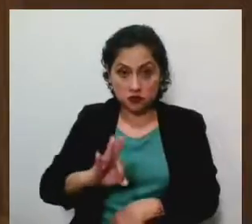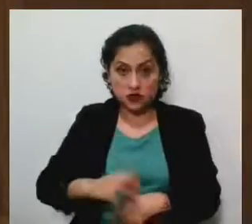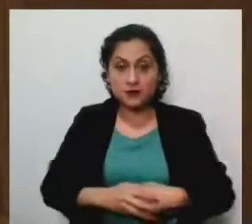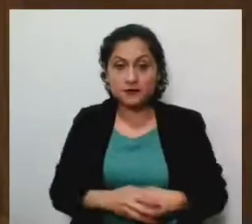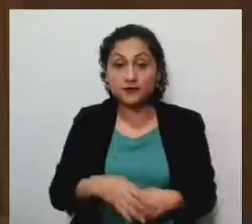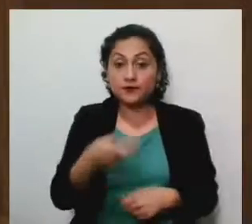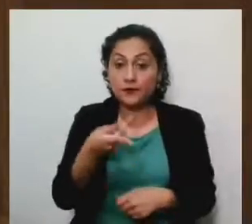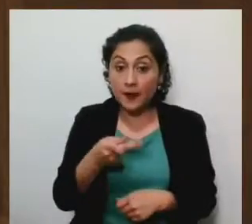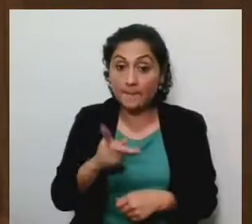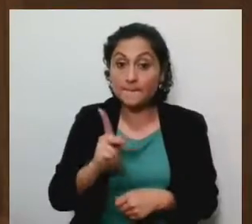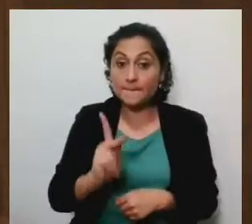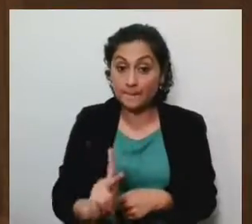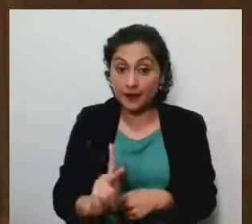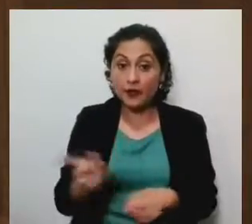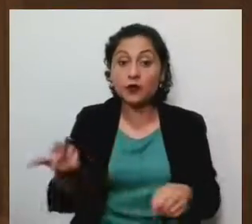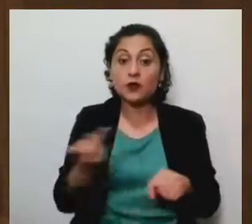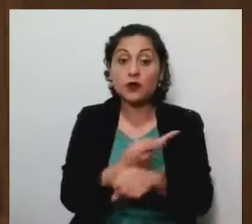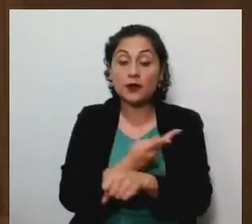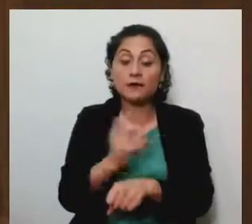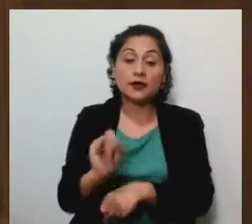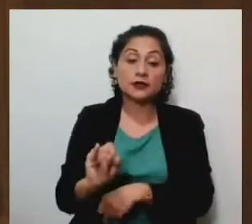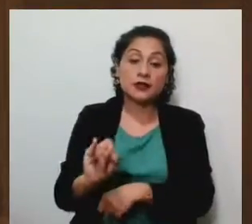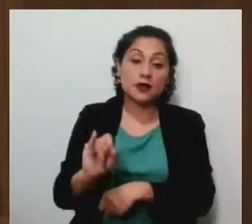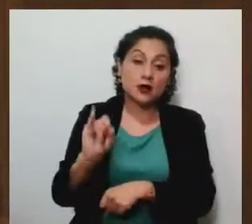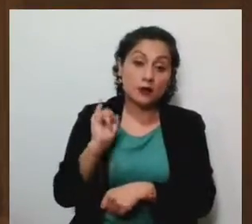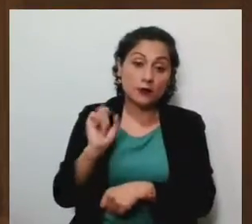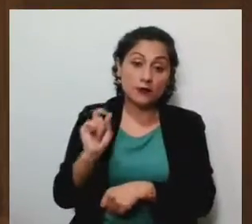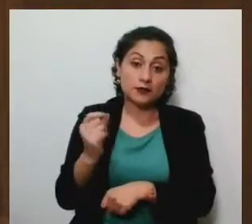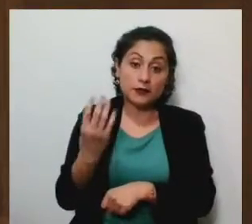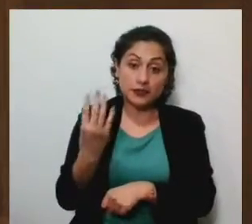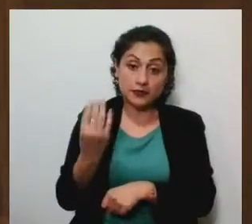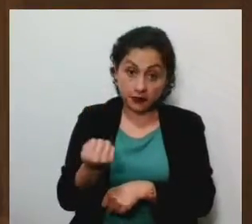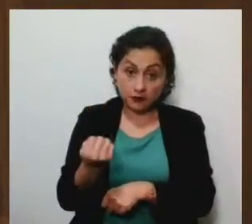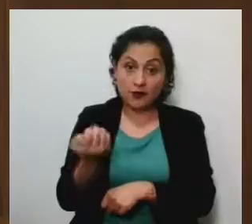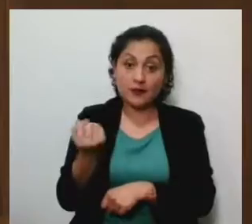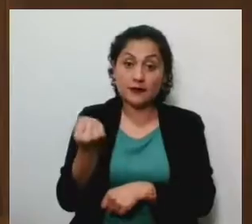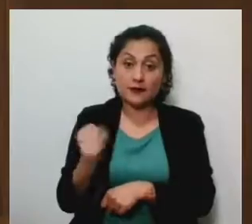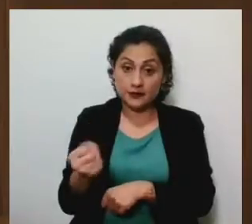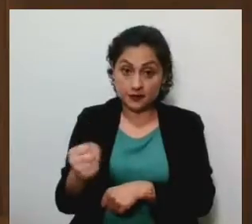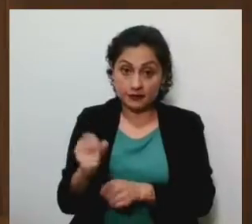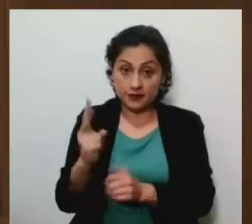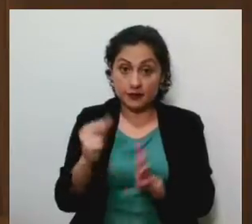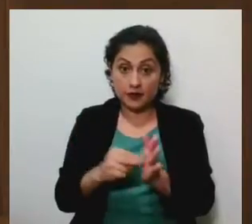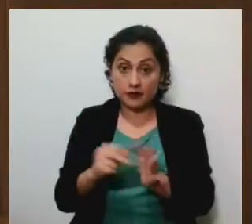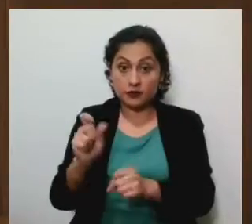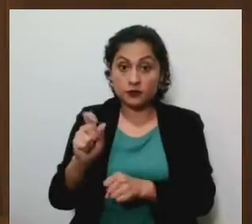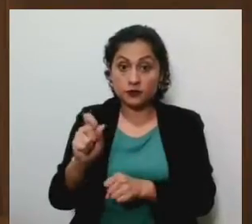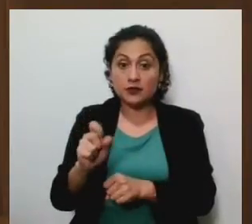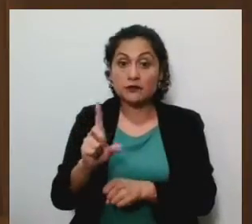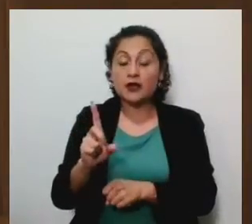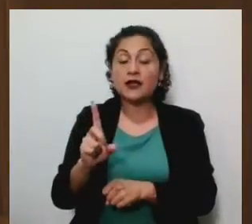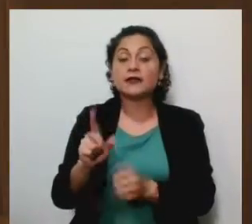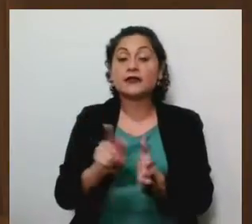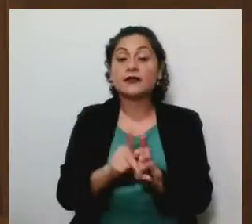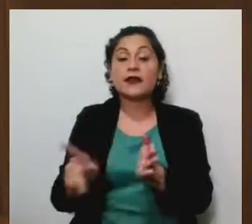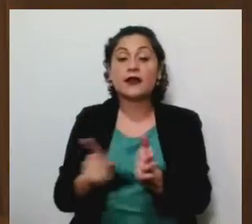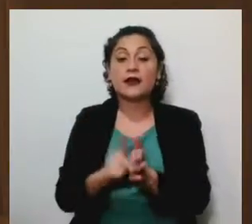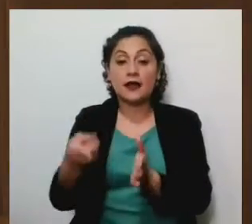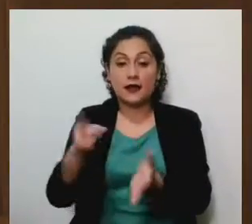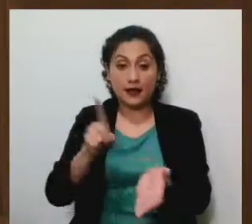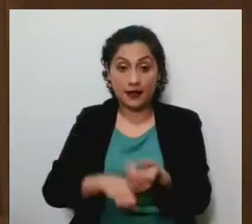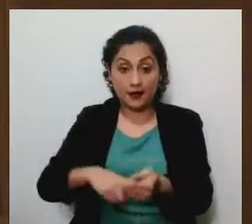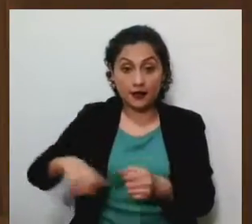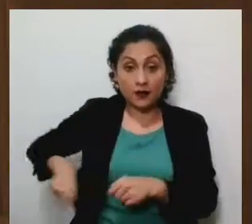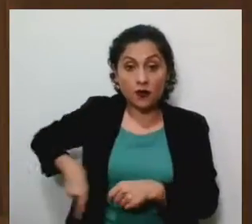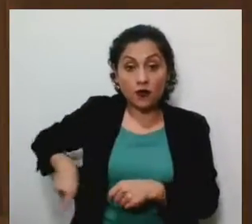el pasado 29 de septiembre del año en curso, se publicó en el periódico oficial Gaceta de Gobierno, en el decreto